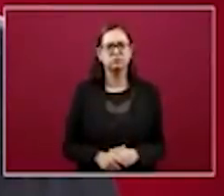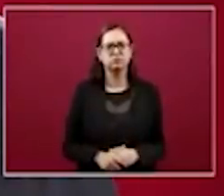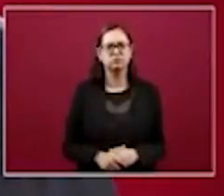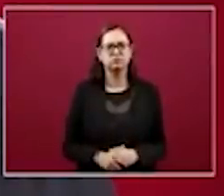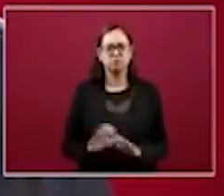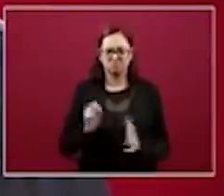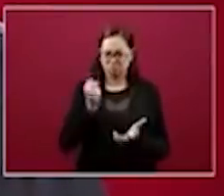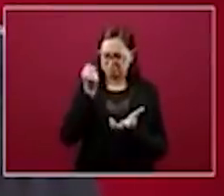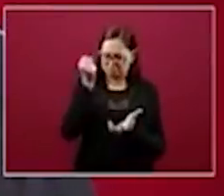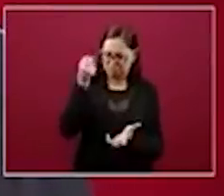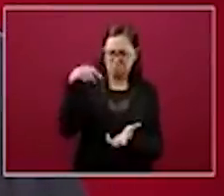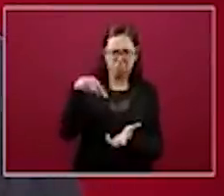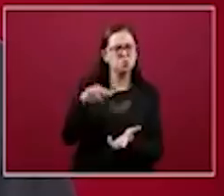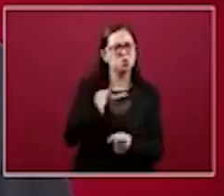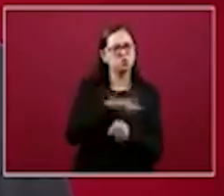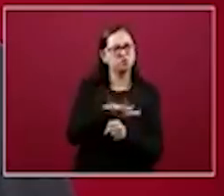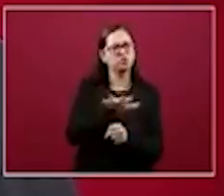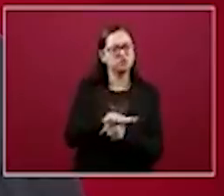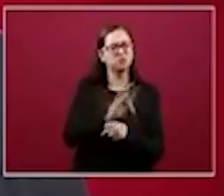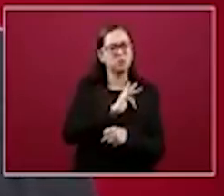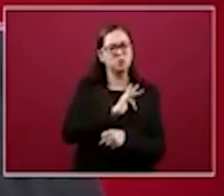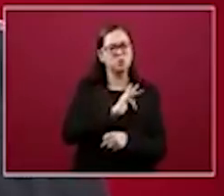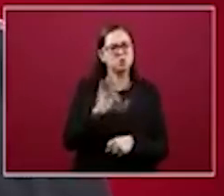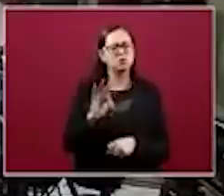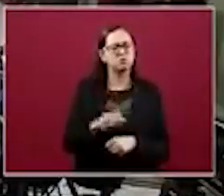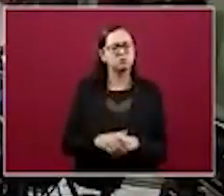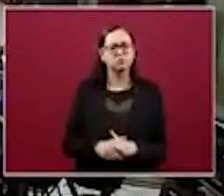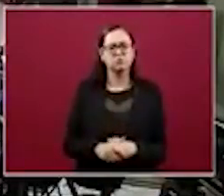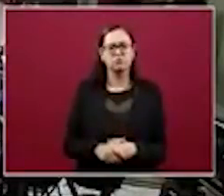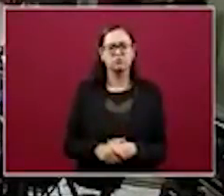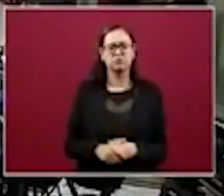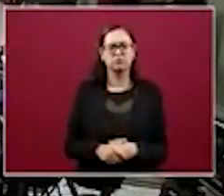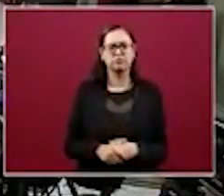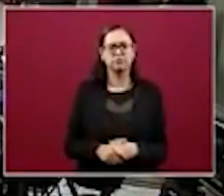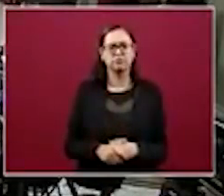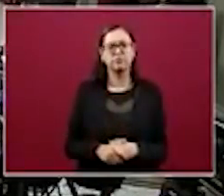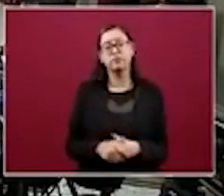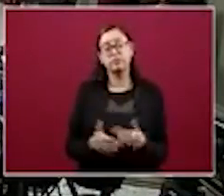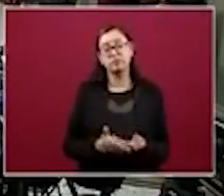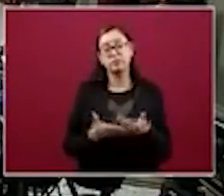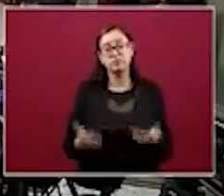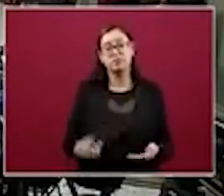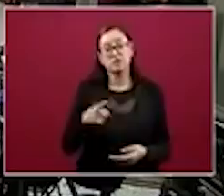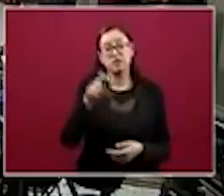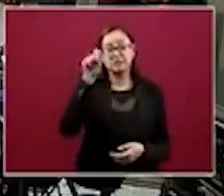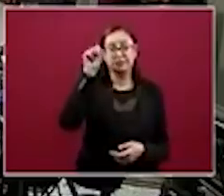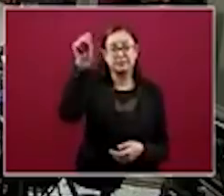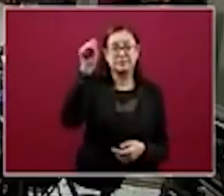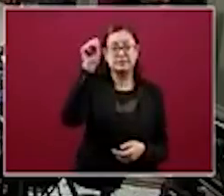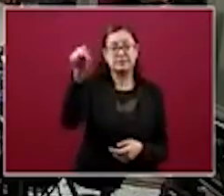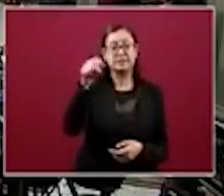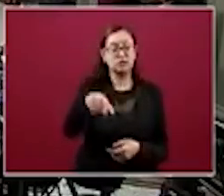presupuesto suficiente para Pemex, eso es lo que puedo yo comentar. ¿Y qué se le pediría al sindicato en esta lógica, en